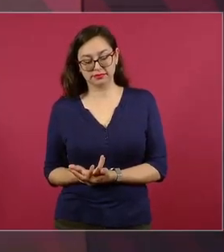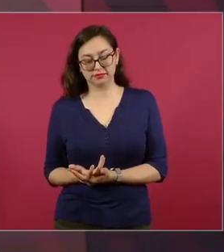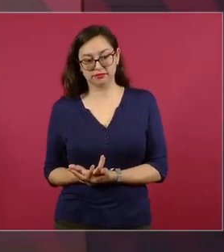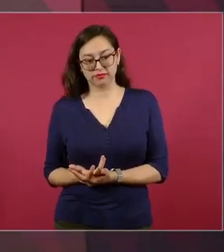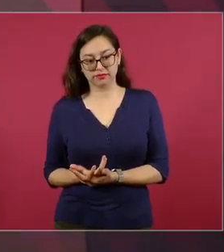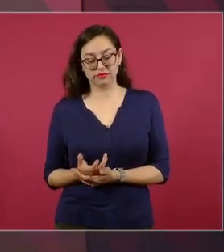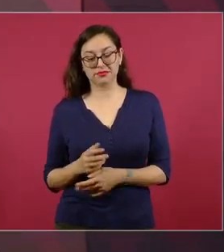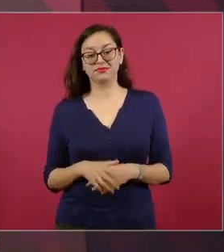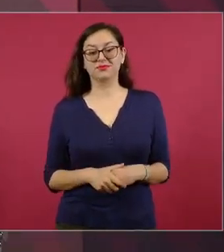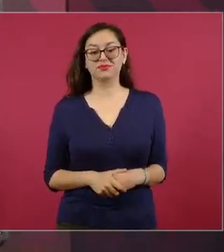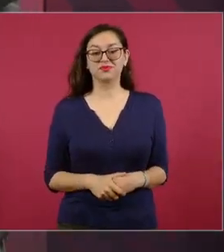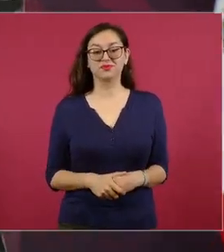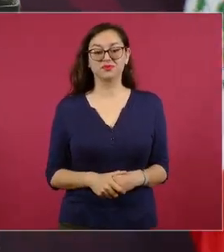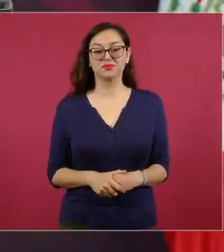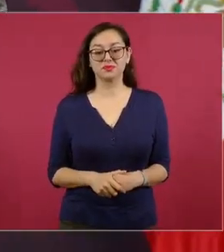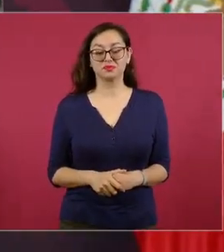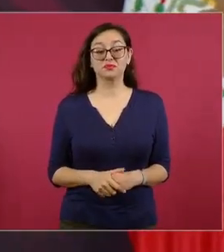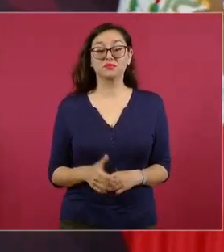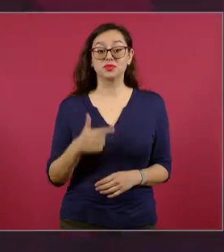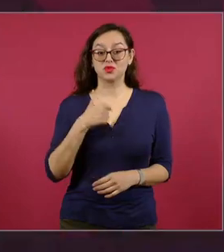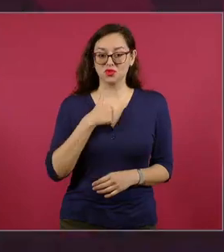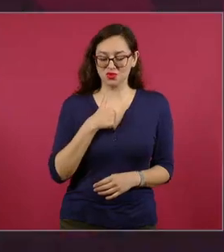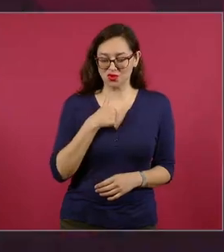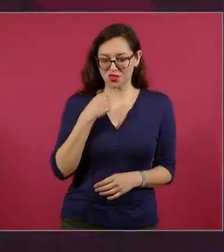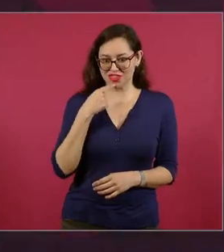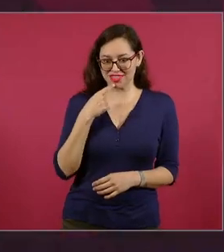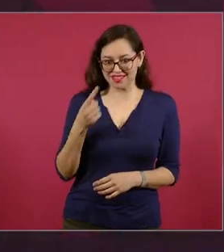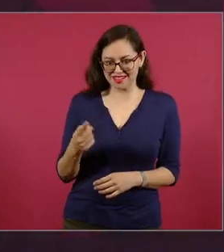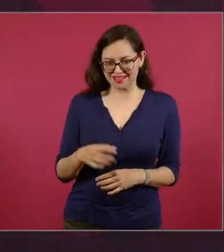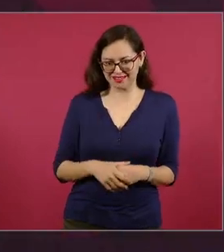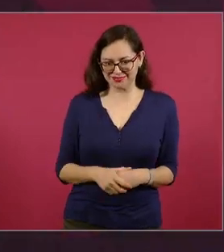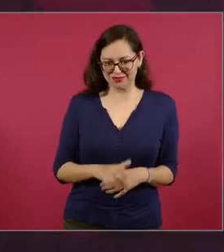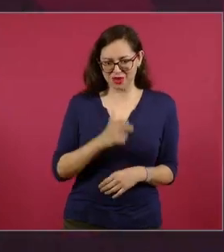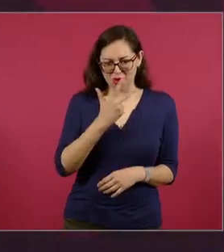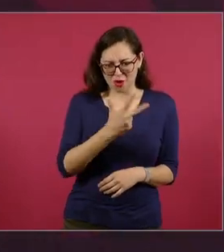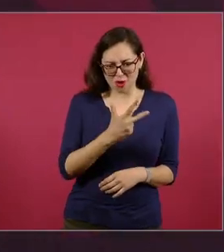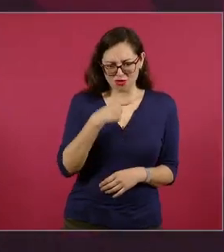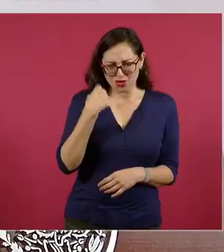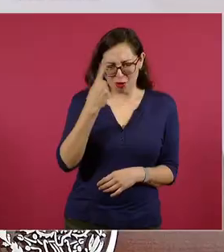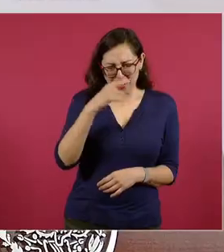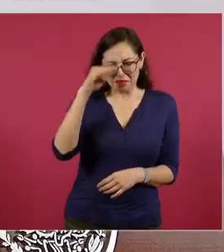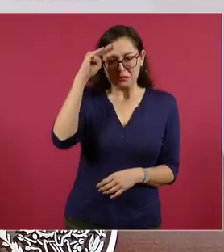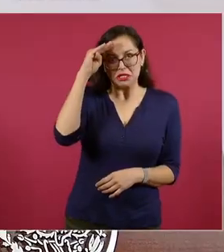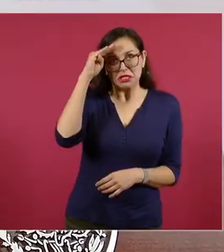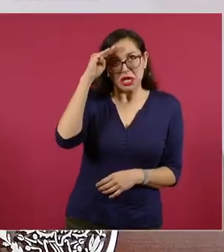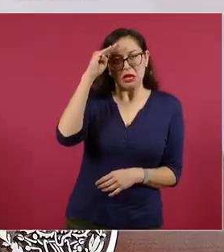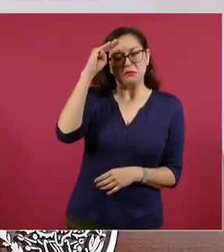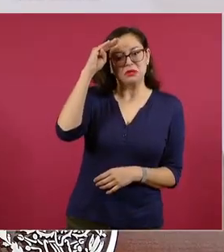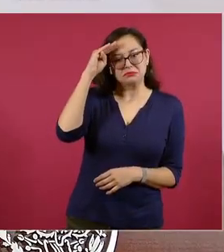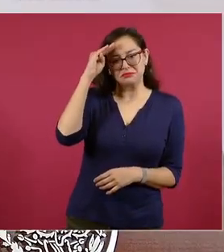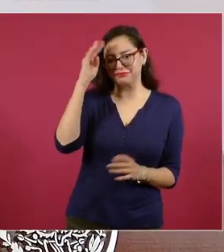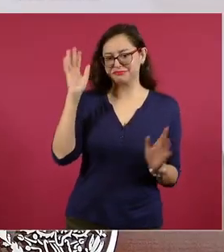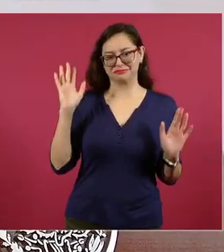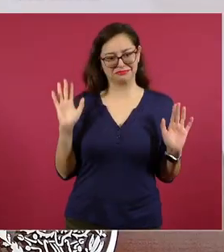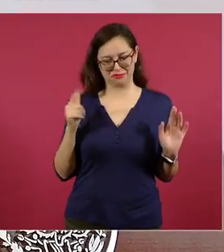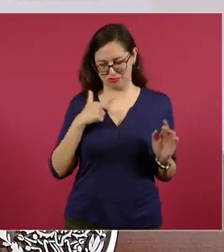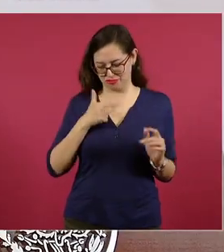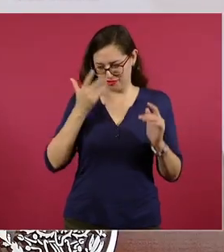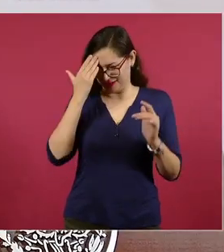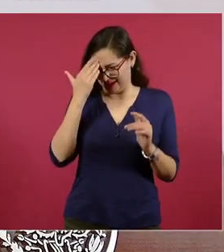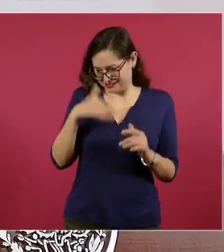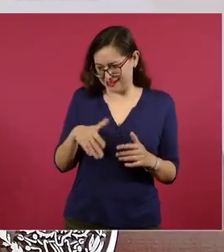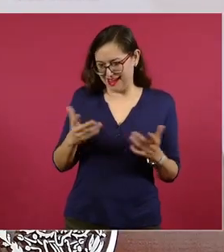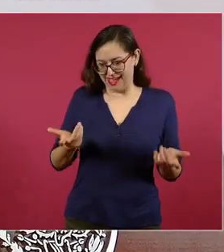Y yo decía, pero ¿por qué 8 horas para pensar? Si ya sabemos lo que tenemos que hacer,